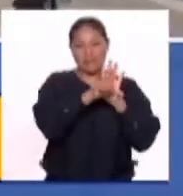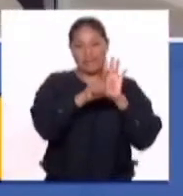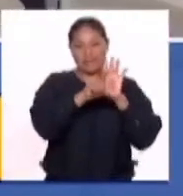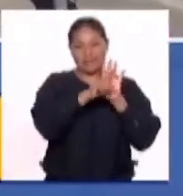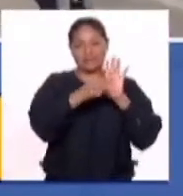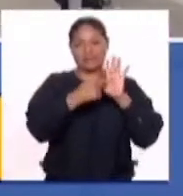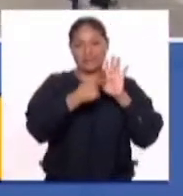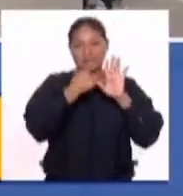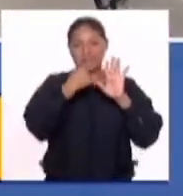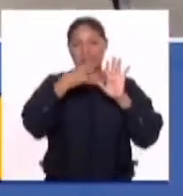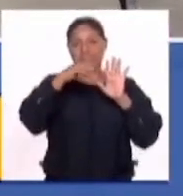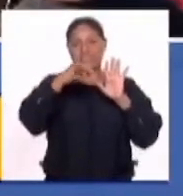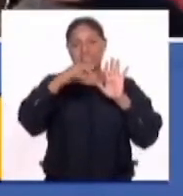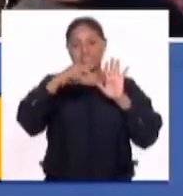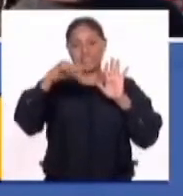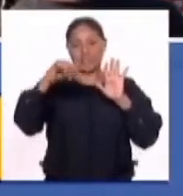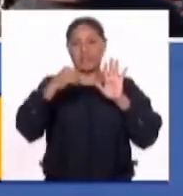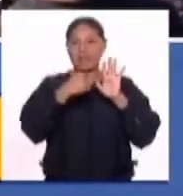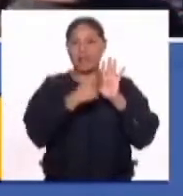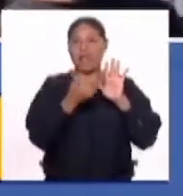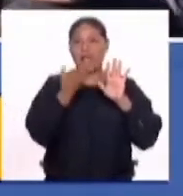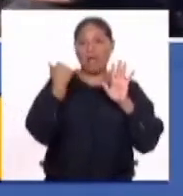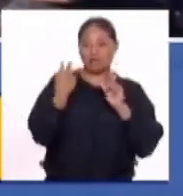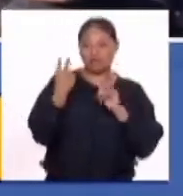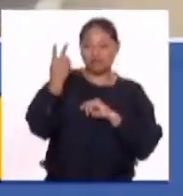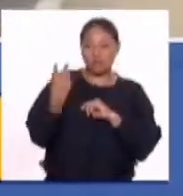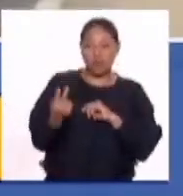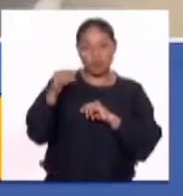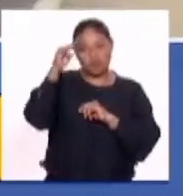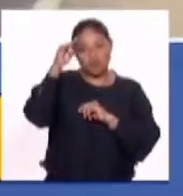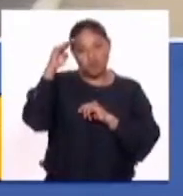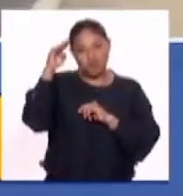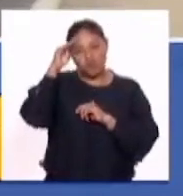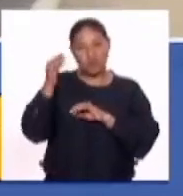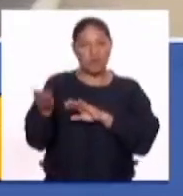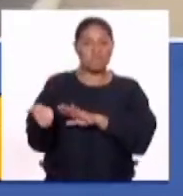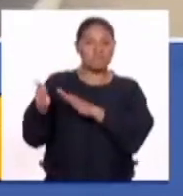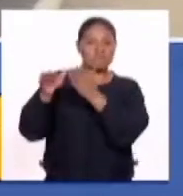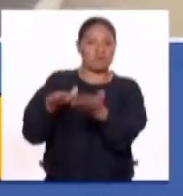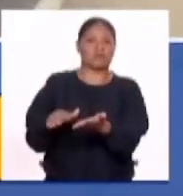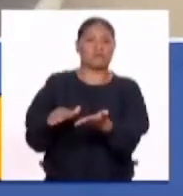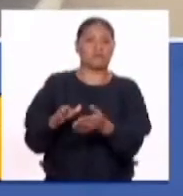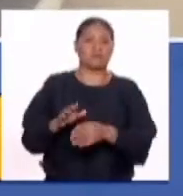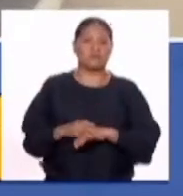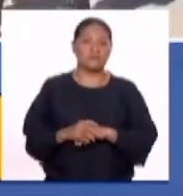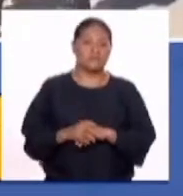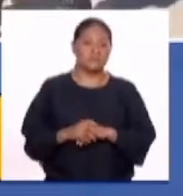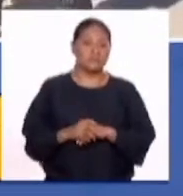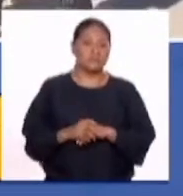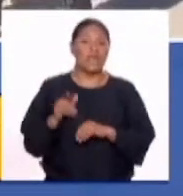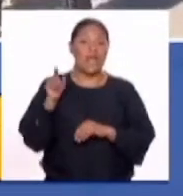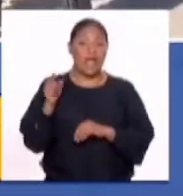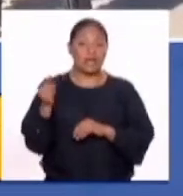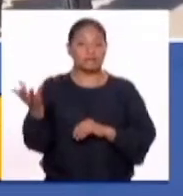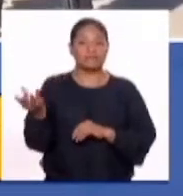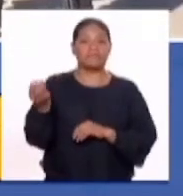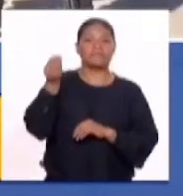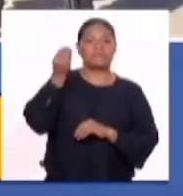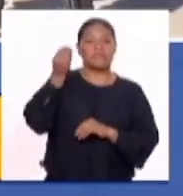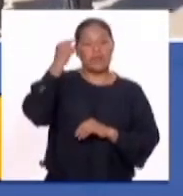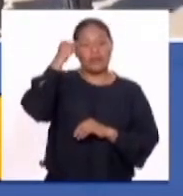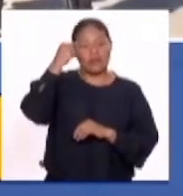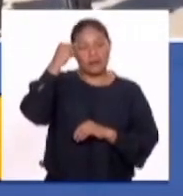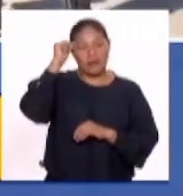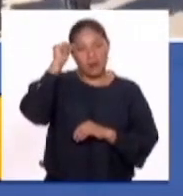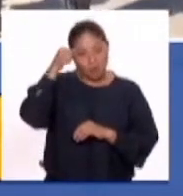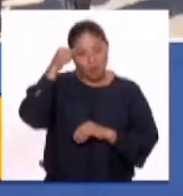llama Naim Retamal, en honor a dos próceres de Carabineros de Chile caídos en acción. ¿Ah? Y después de esto